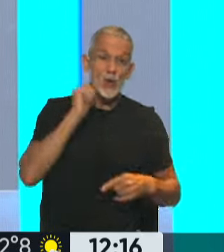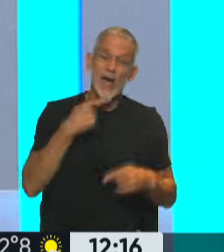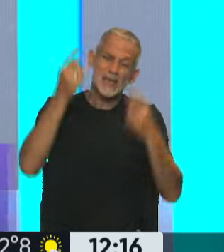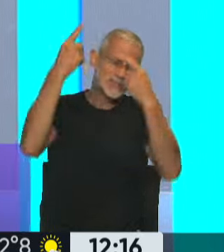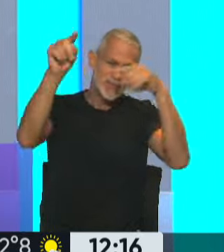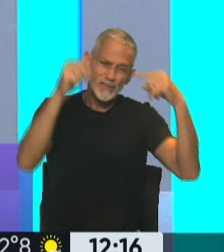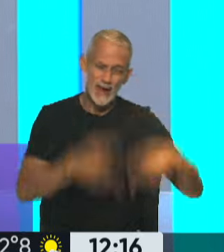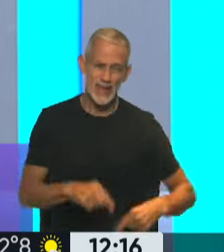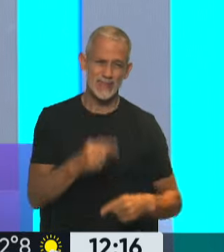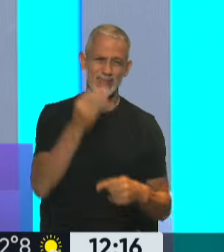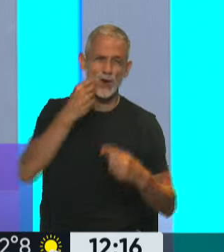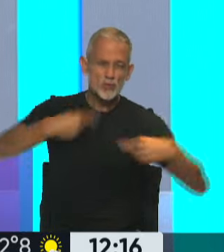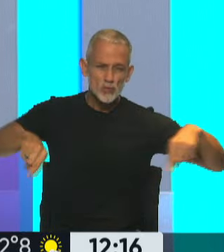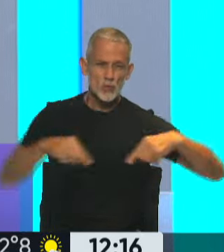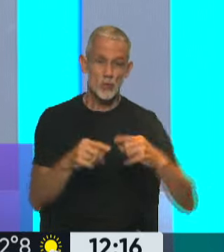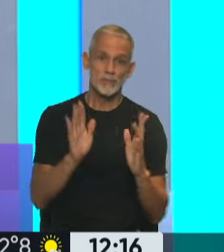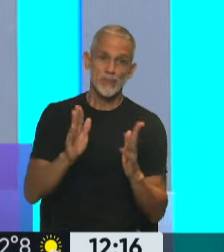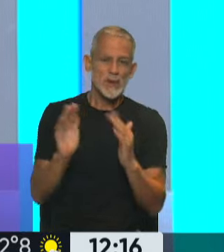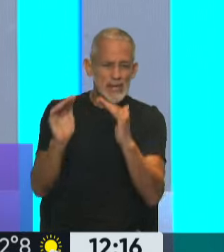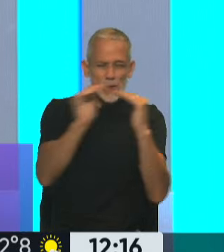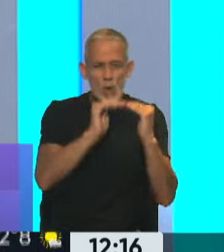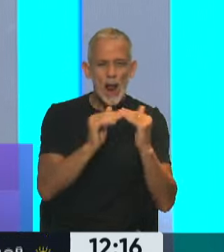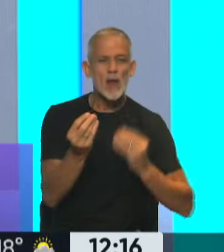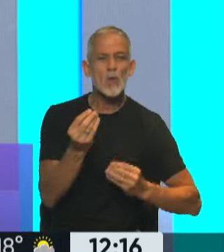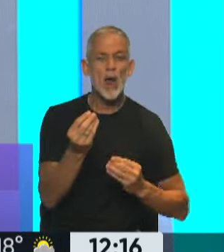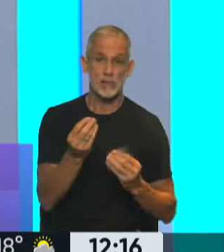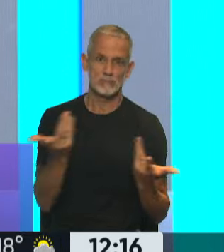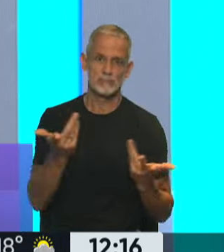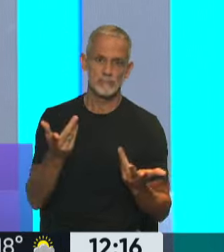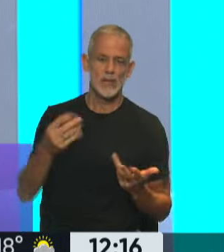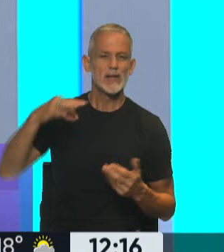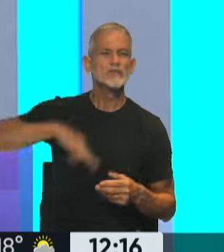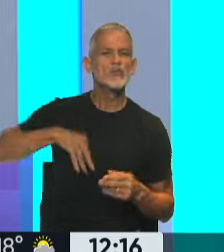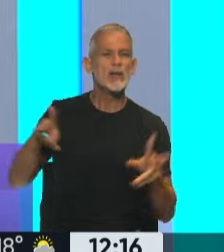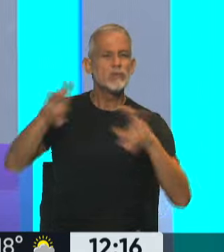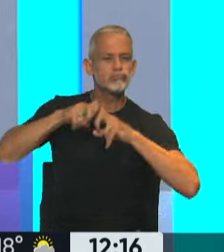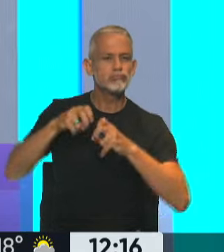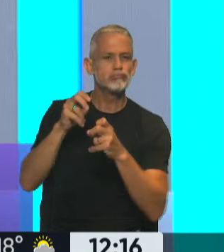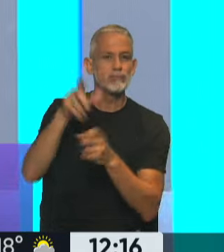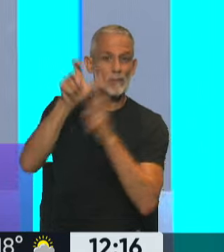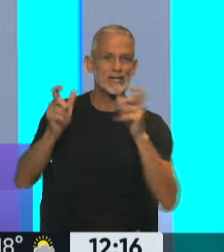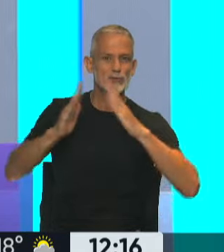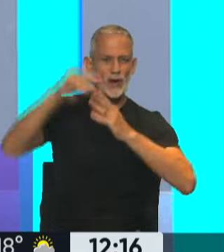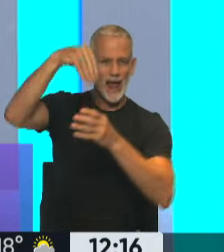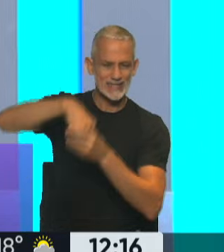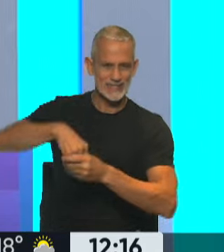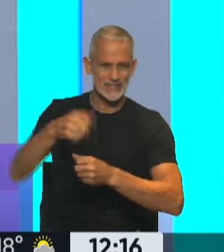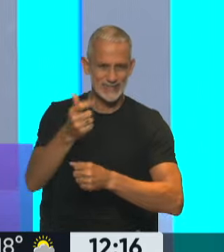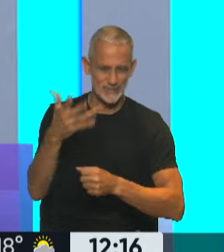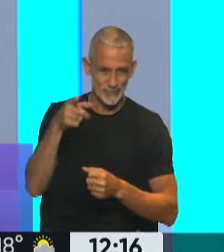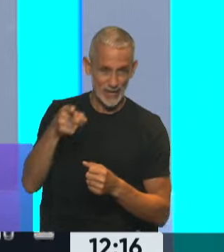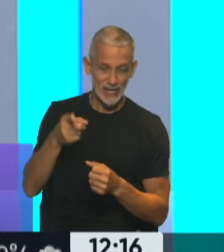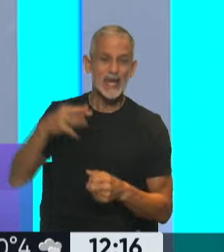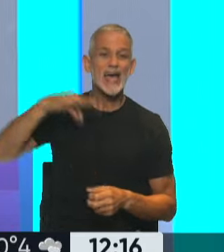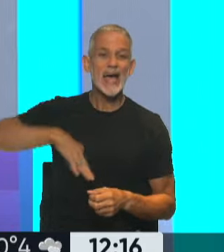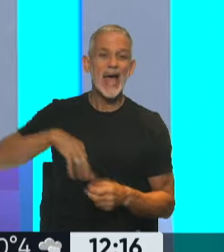etcétera. Pero después lo que está en el denominador de ese cociente, que es el ingreso de los convivientes, o sea, no se va a computar lo que gana